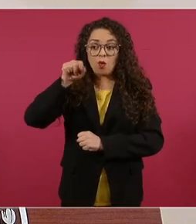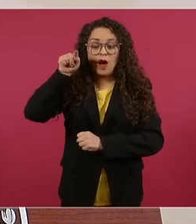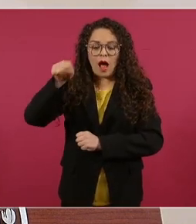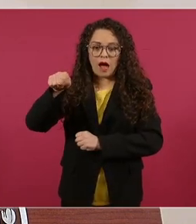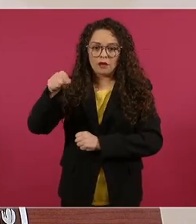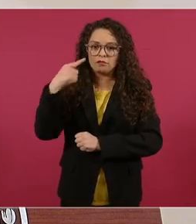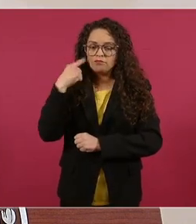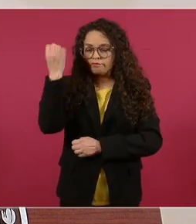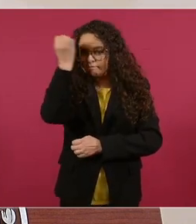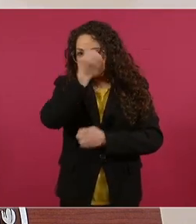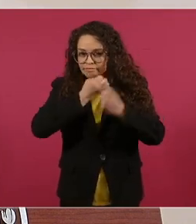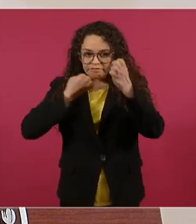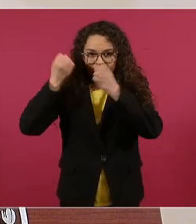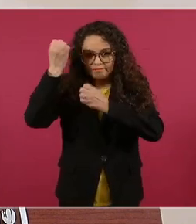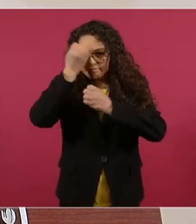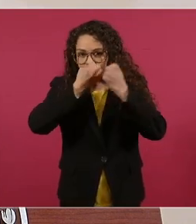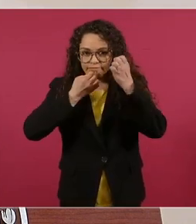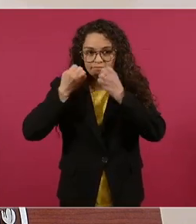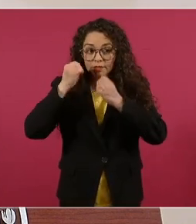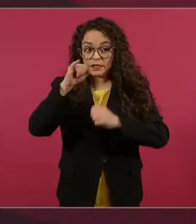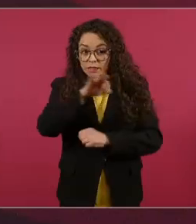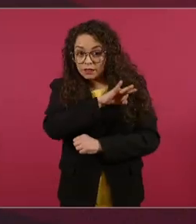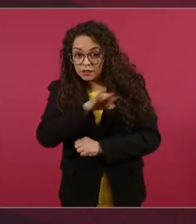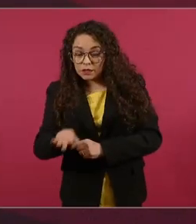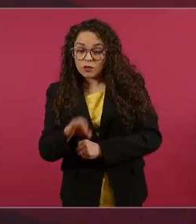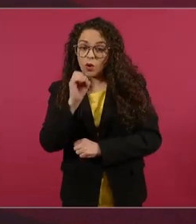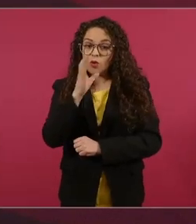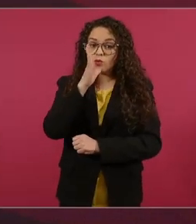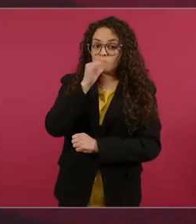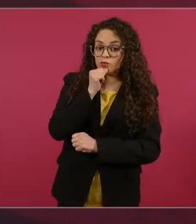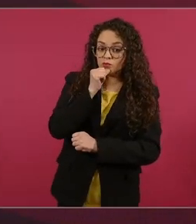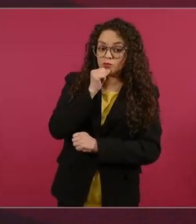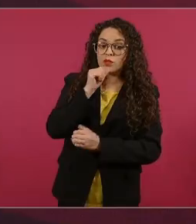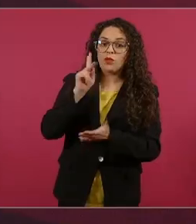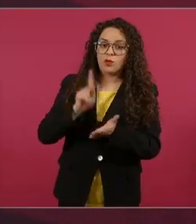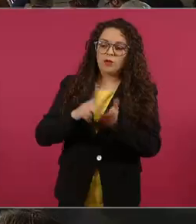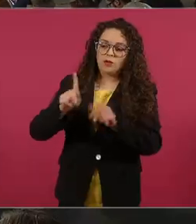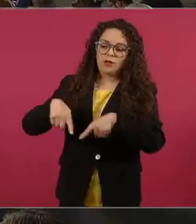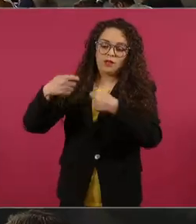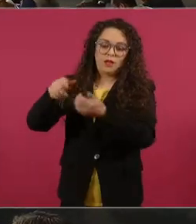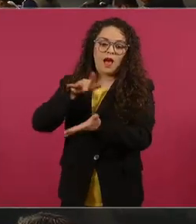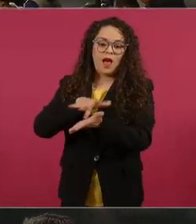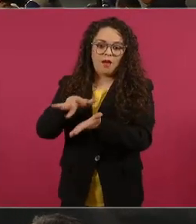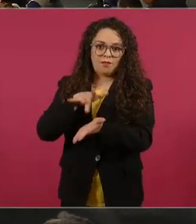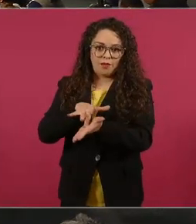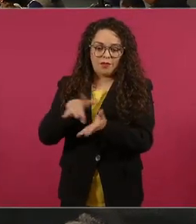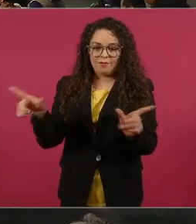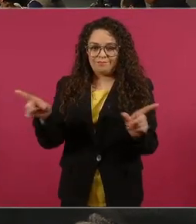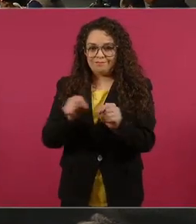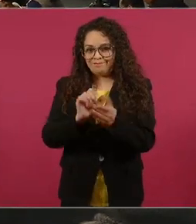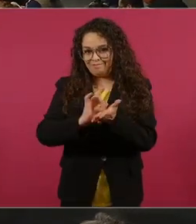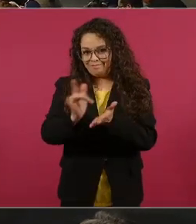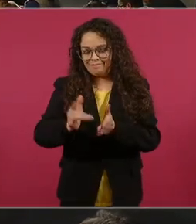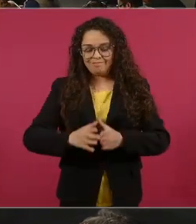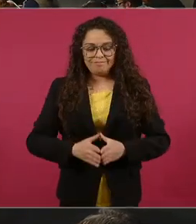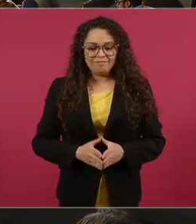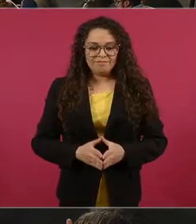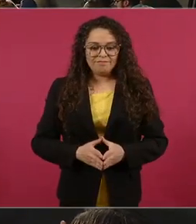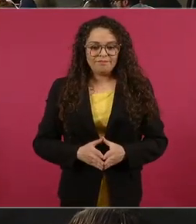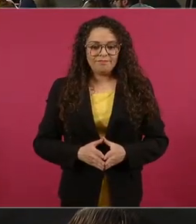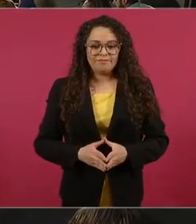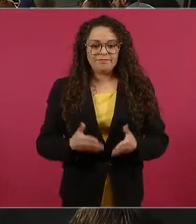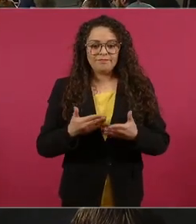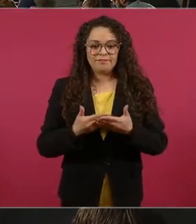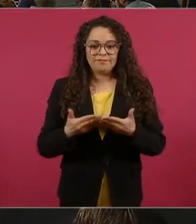si efectivamente las condiciones permitirán que ese riego de auxilio se vuelva a dar. Gracias. Pero le vamos a